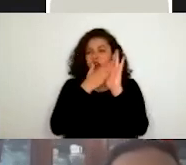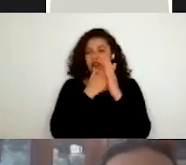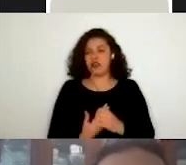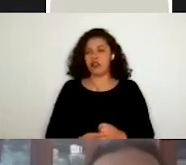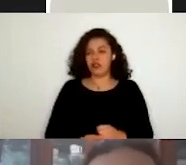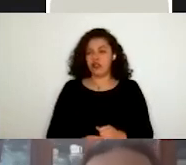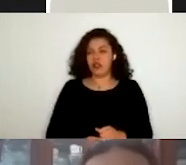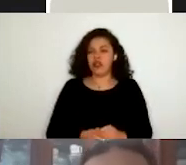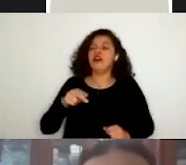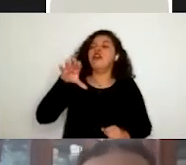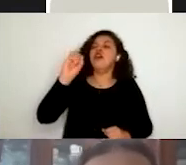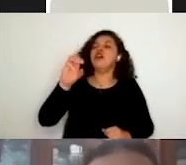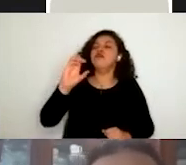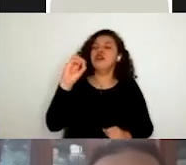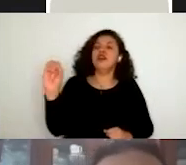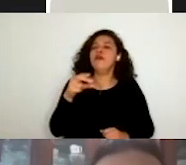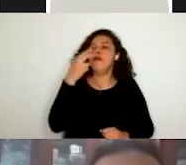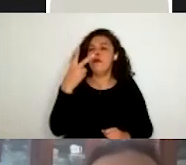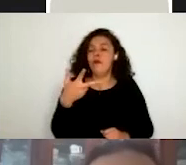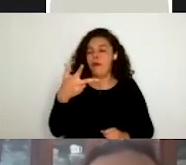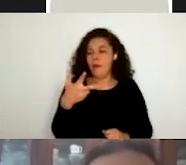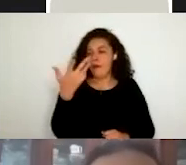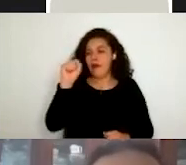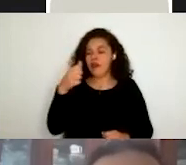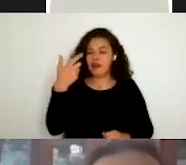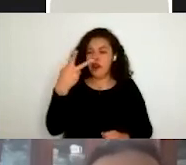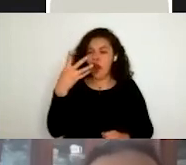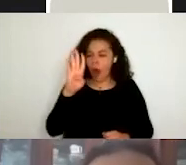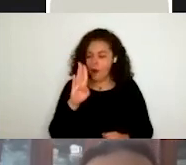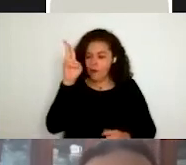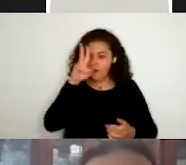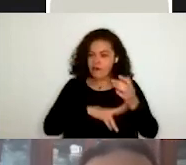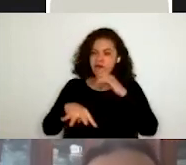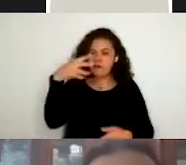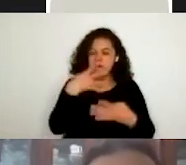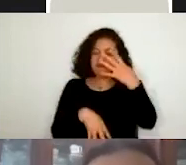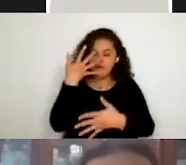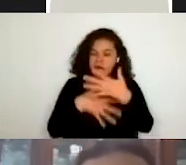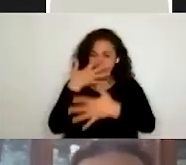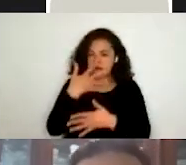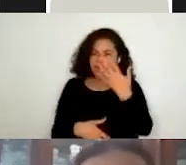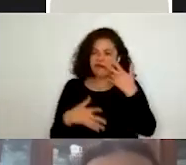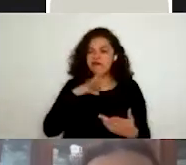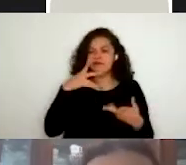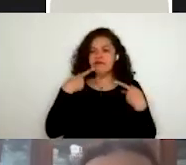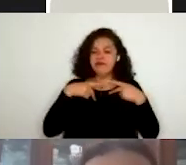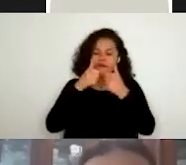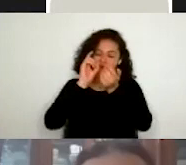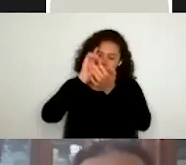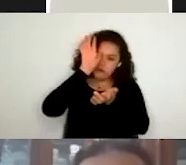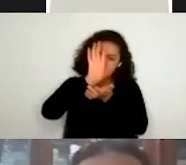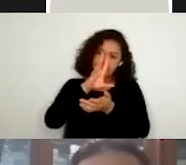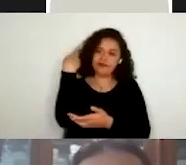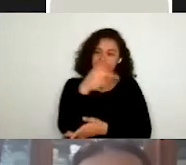La NOM 008 SEGOP 2015, que nos habla de personas con discapacidad, las acciones